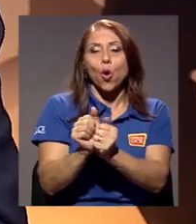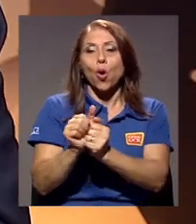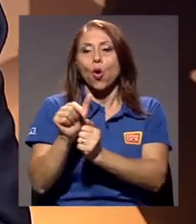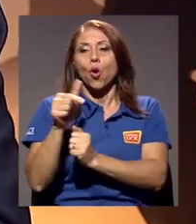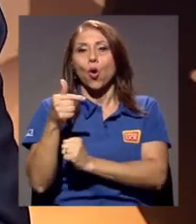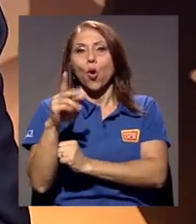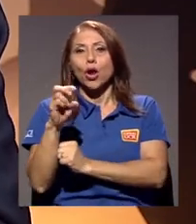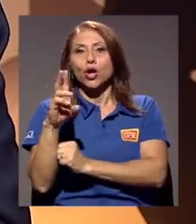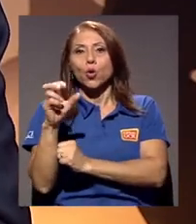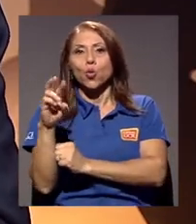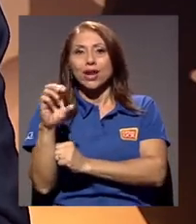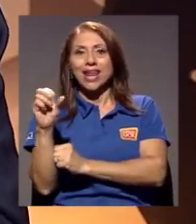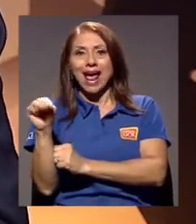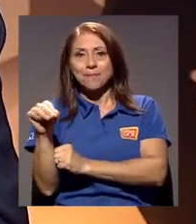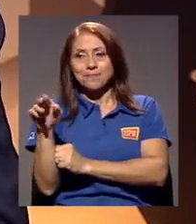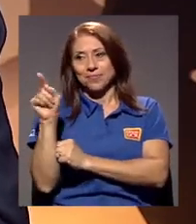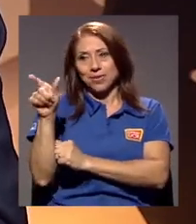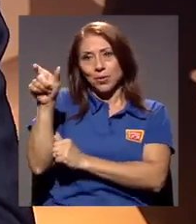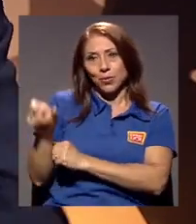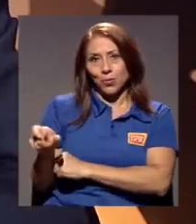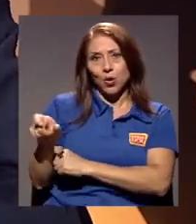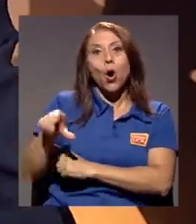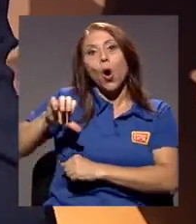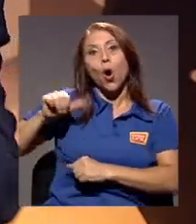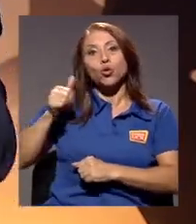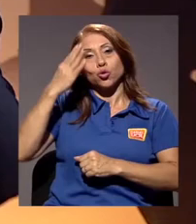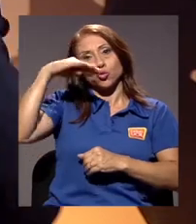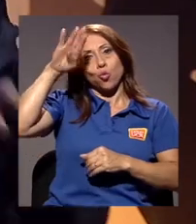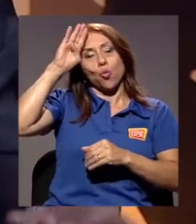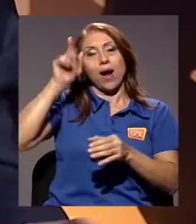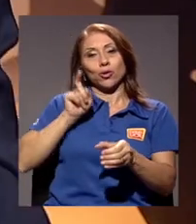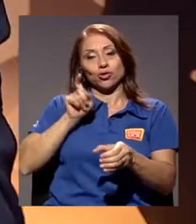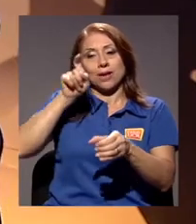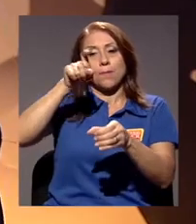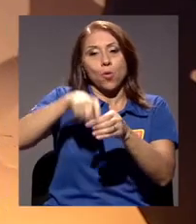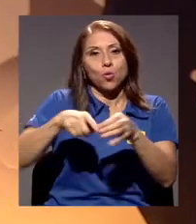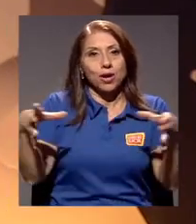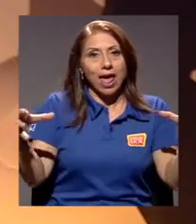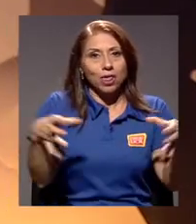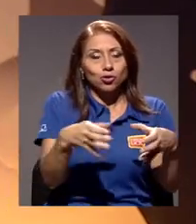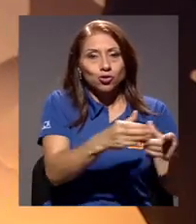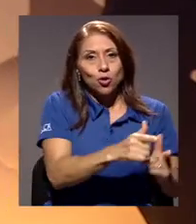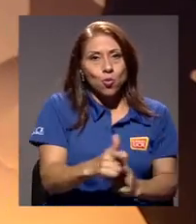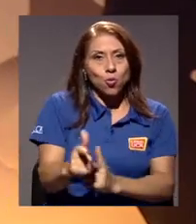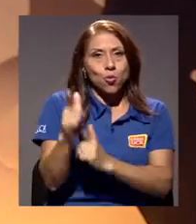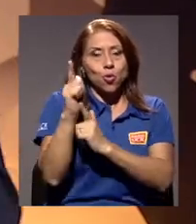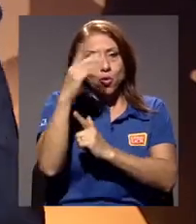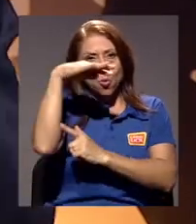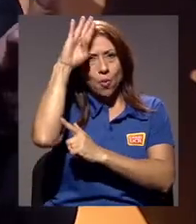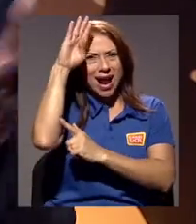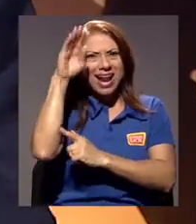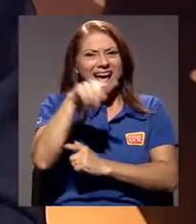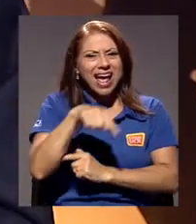otros cubanos que están involucrado en la brigada cubana 250 el hombre